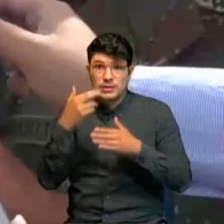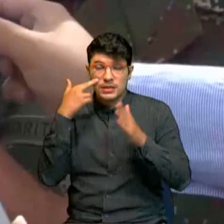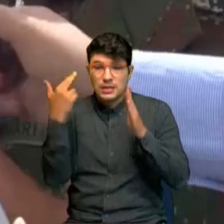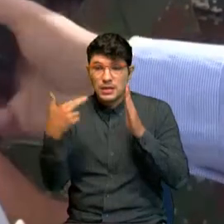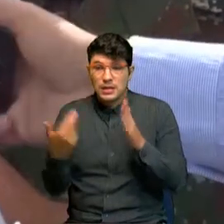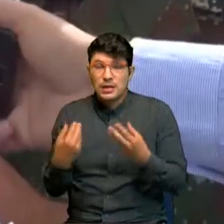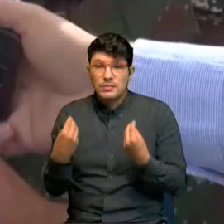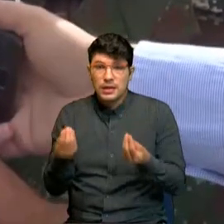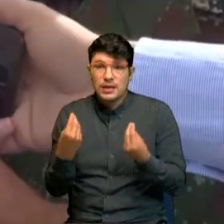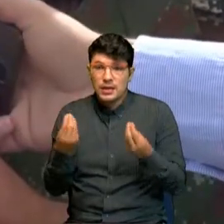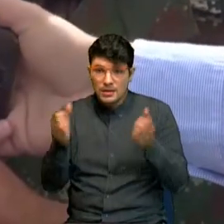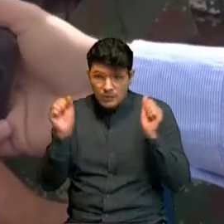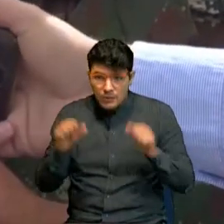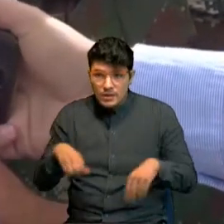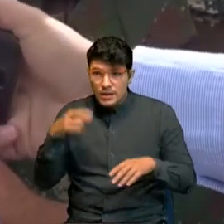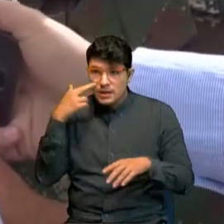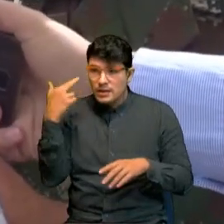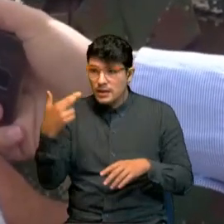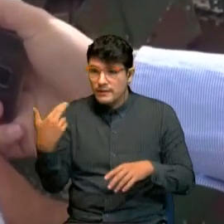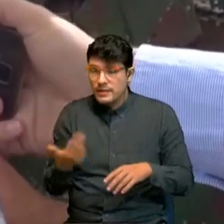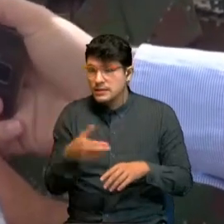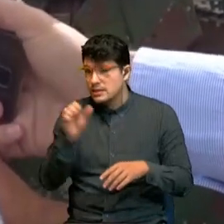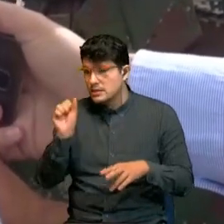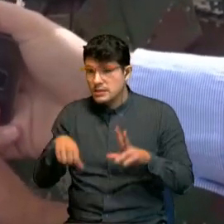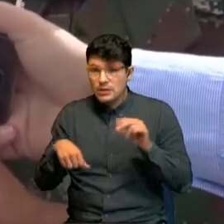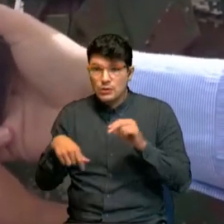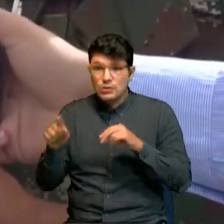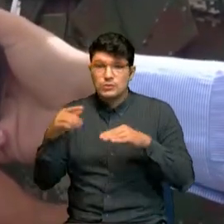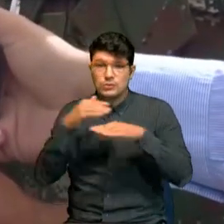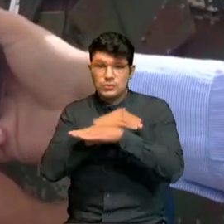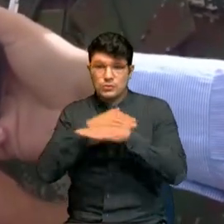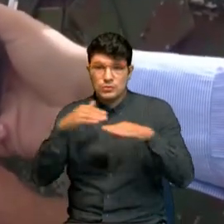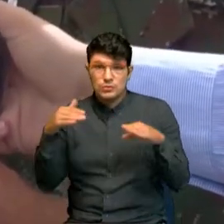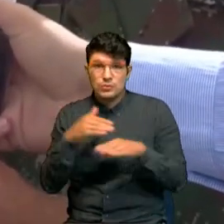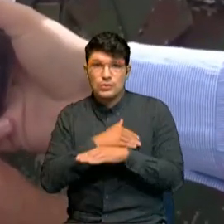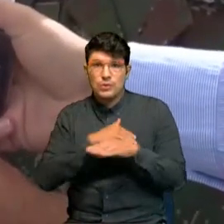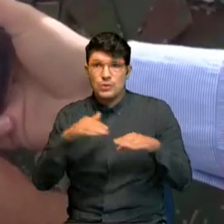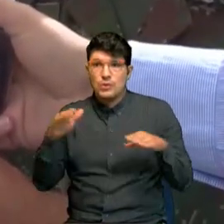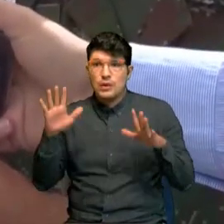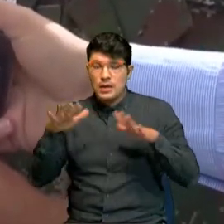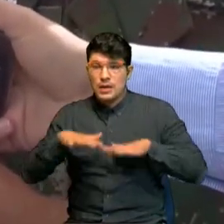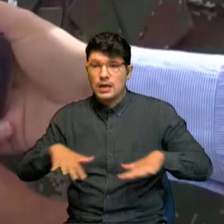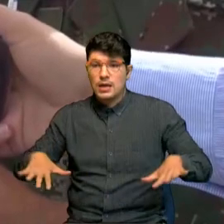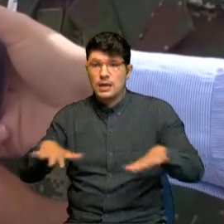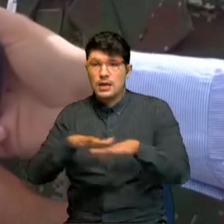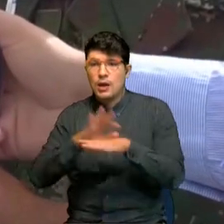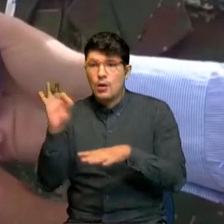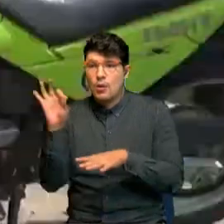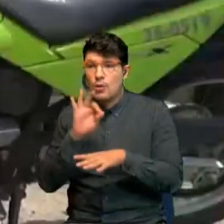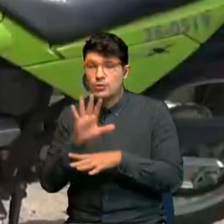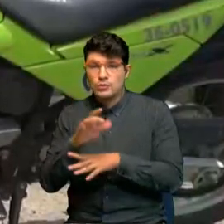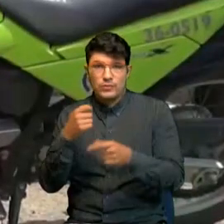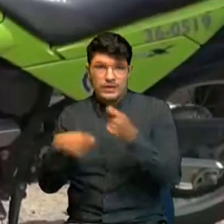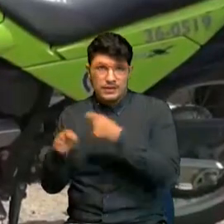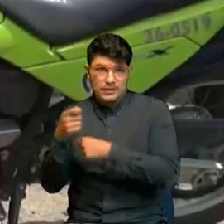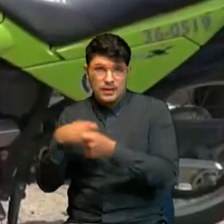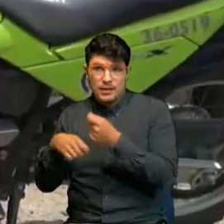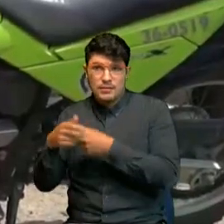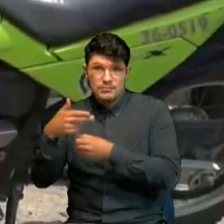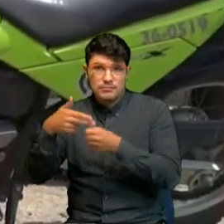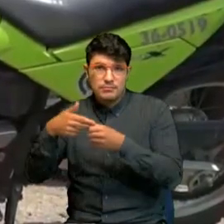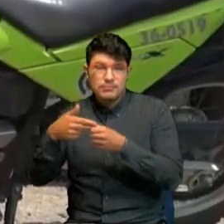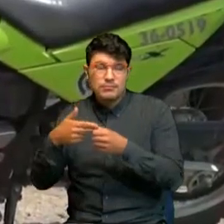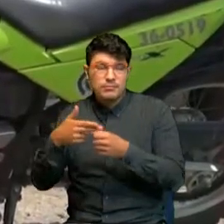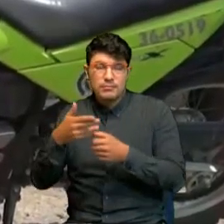poder esclarecer el hecho como tal, si ese combustible es del oleoducto o si es de contrabando. Las autoridades